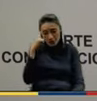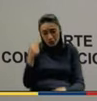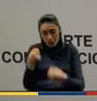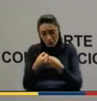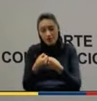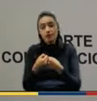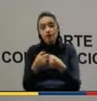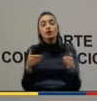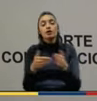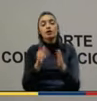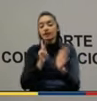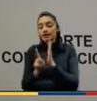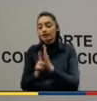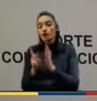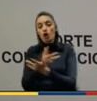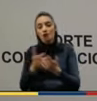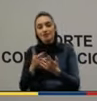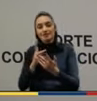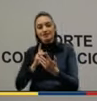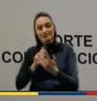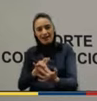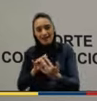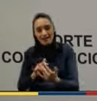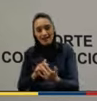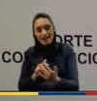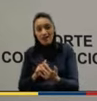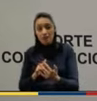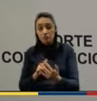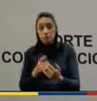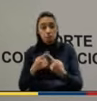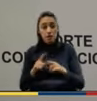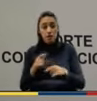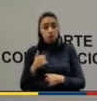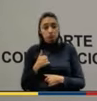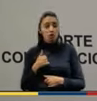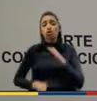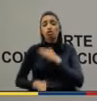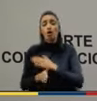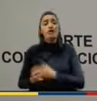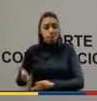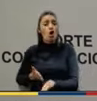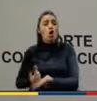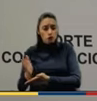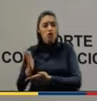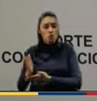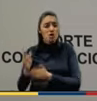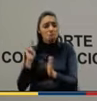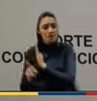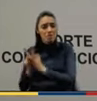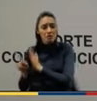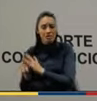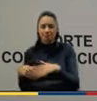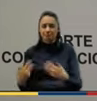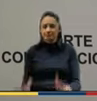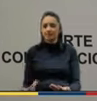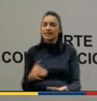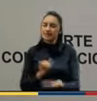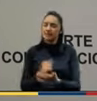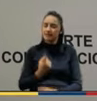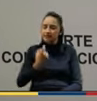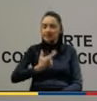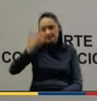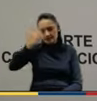genocidio y contra los crímenes de guerra y ello no disuade a muchos actores de que lleven a cabo estas atrocidades. Por lo tanto, creo que falta un poco de